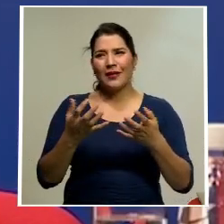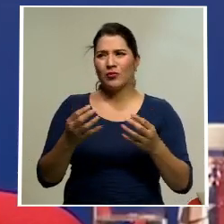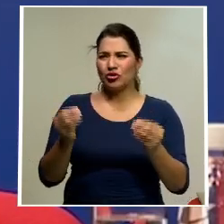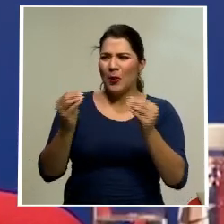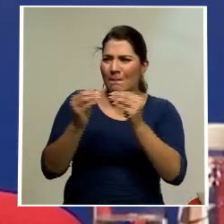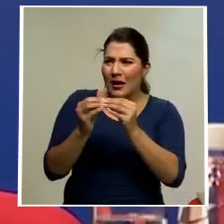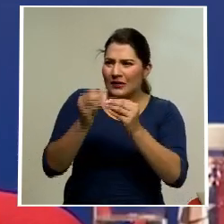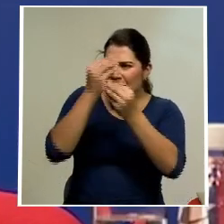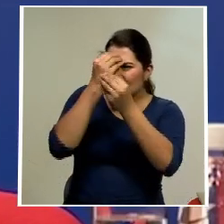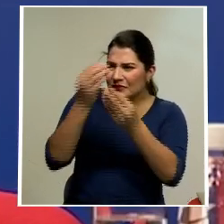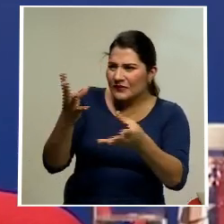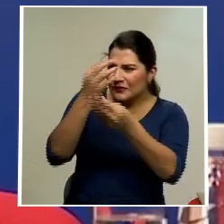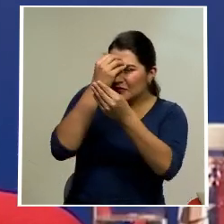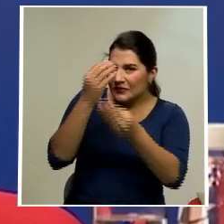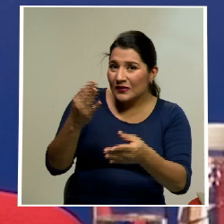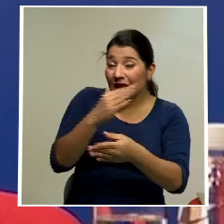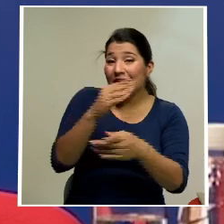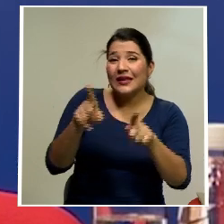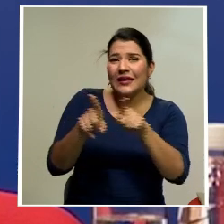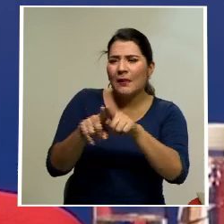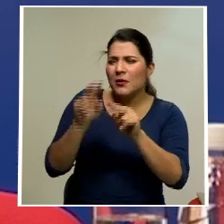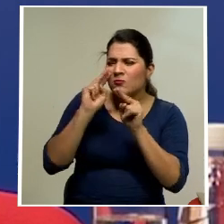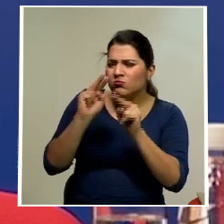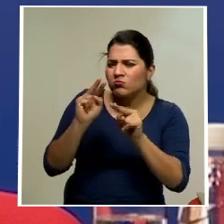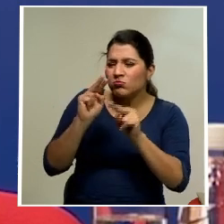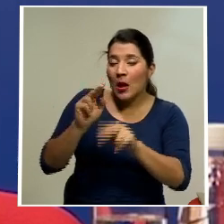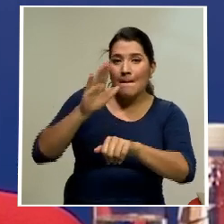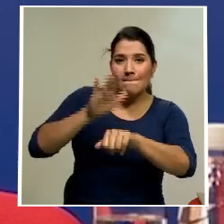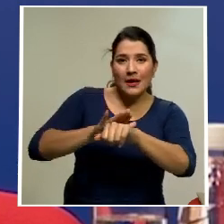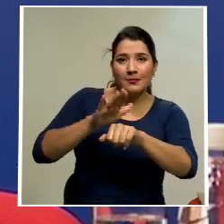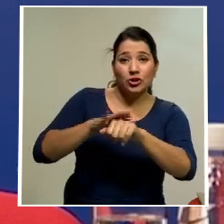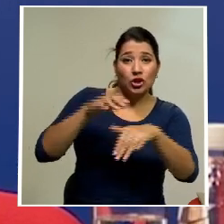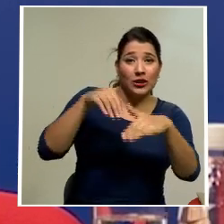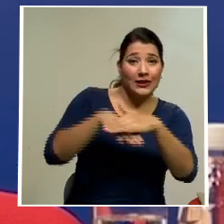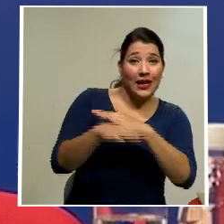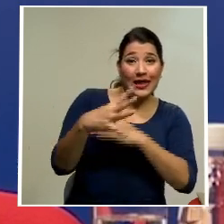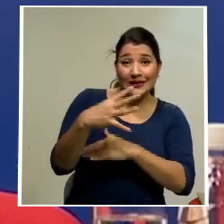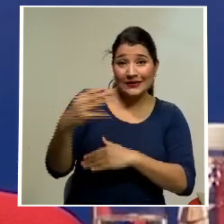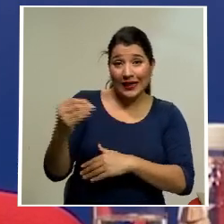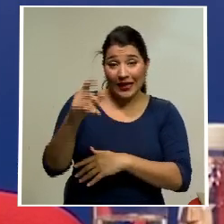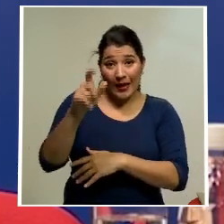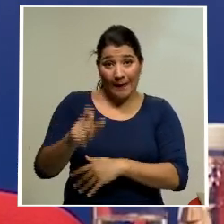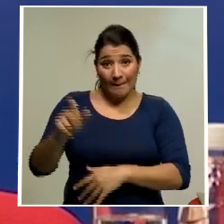y revisaremos estrictamente los permisos de entrada y salida de los ciudadanos.